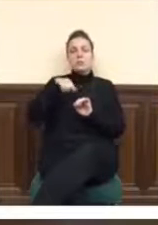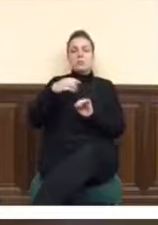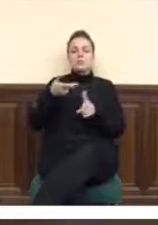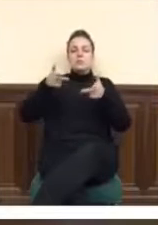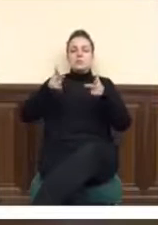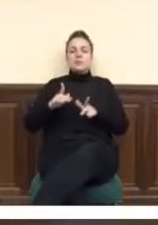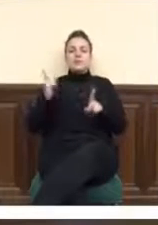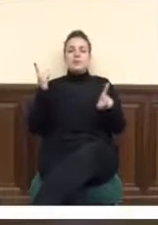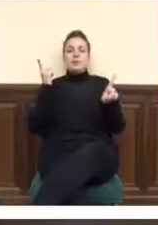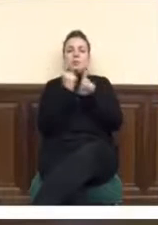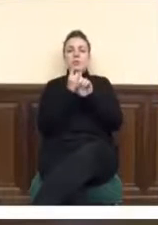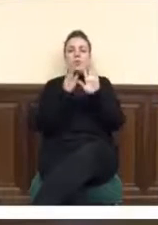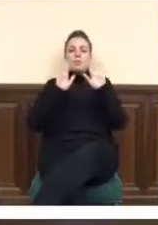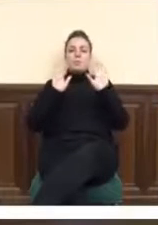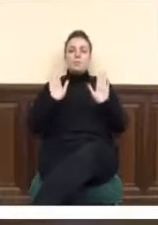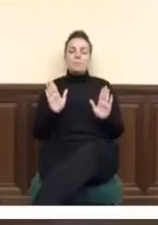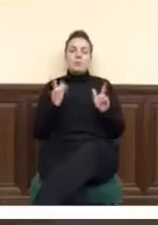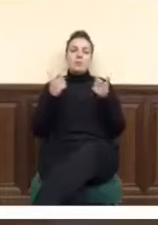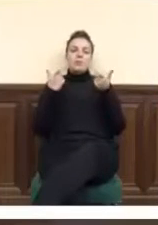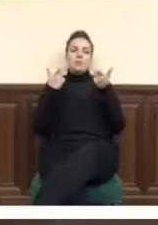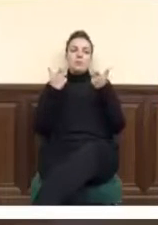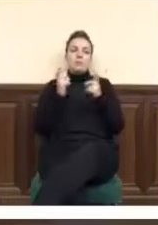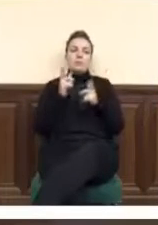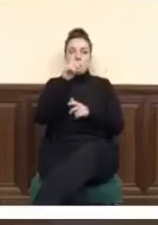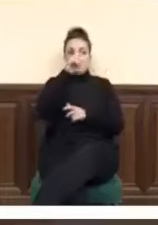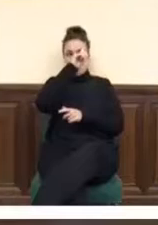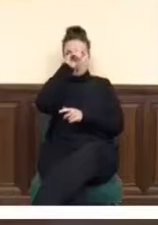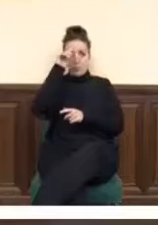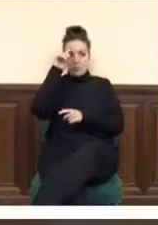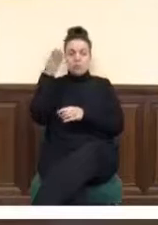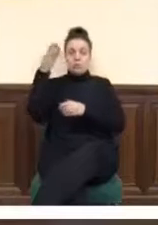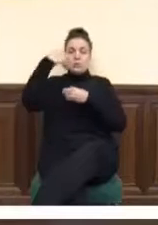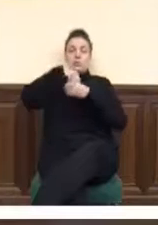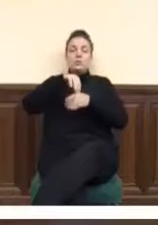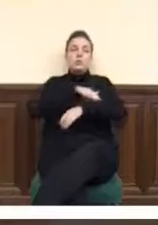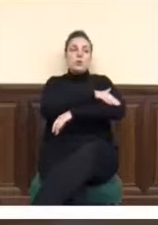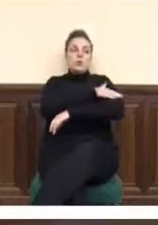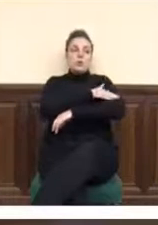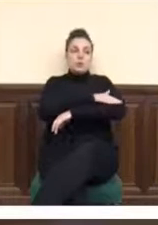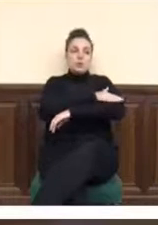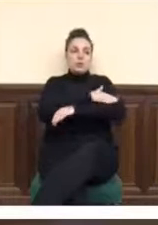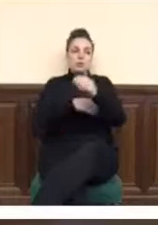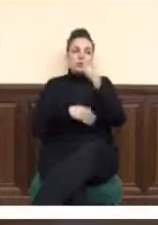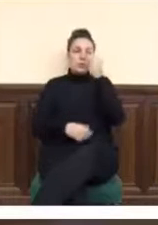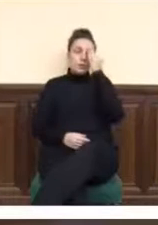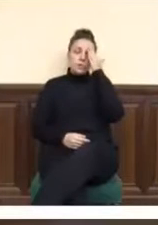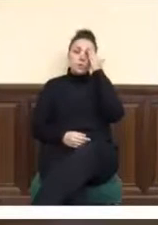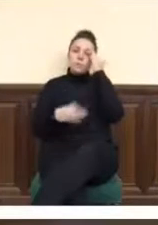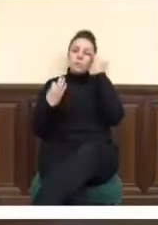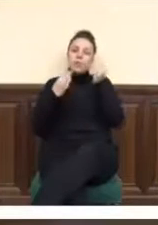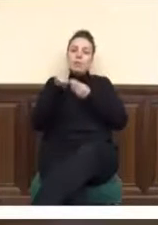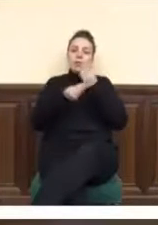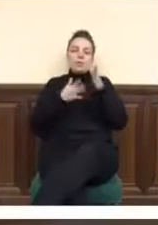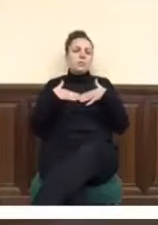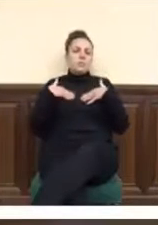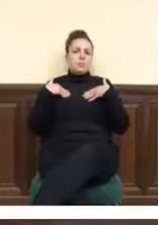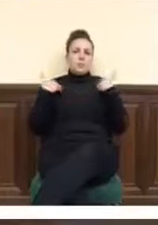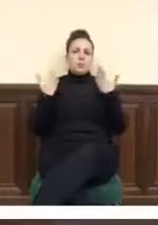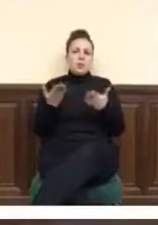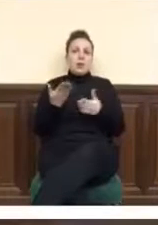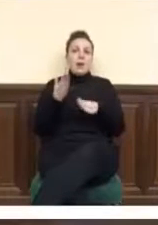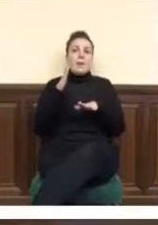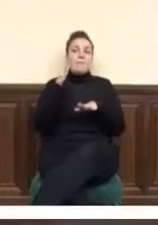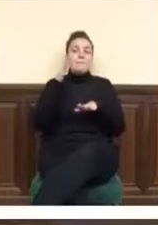pero en el ámbito autonómico madrileño están en el gobierno, pues hicieran lo que tengan que hacer